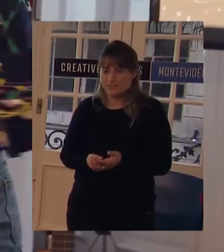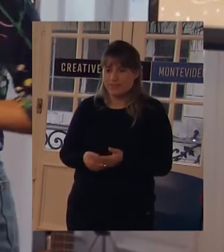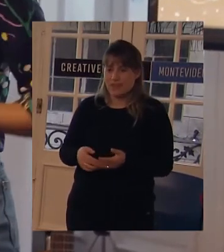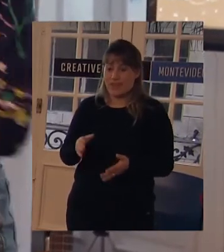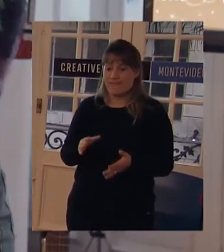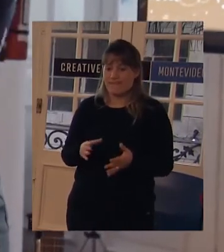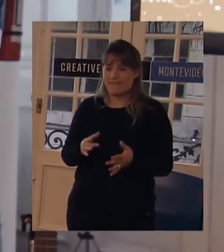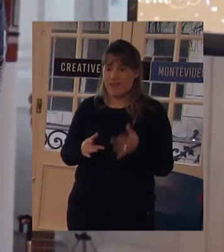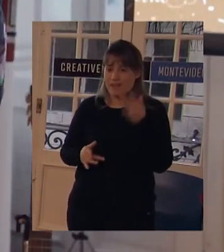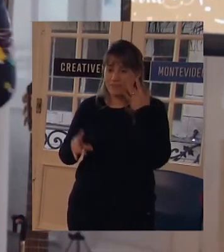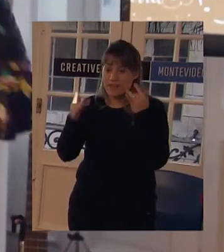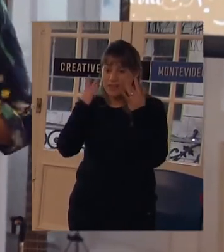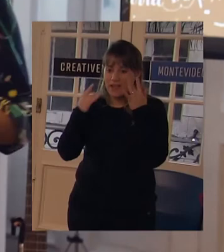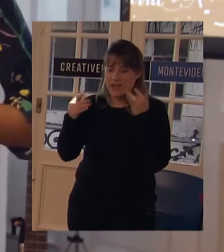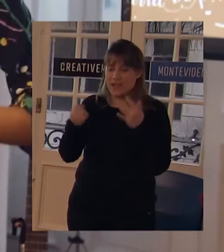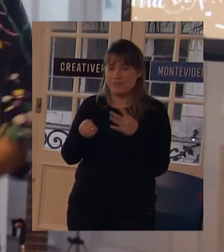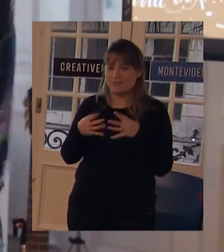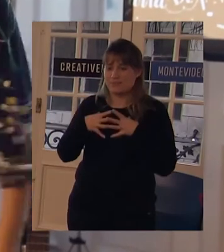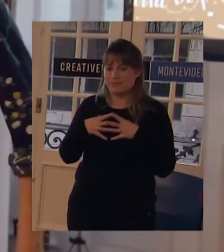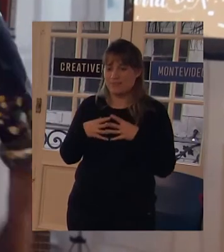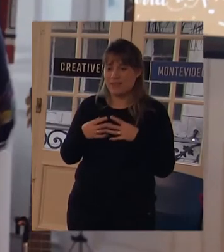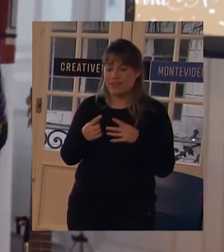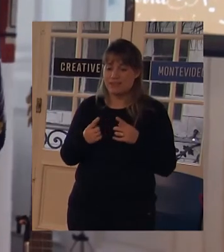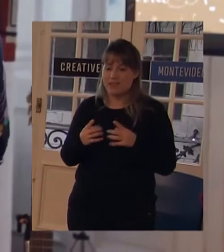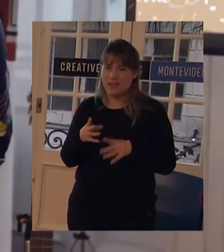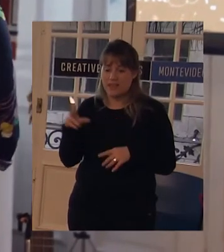Artes. Y me paro para decirlo.